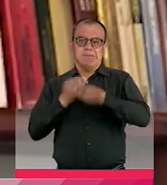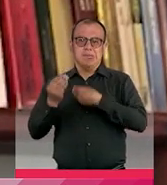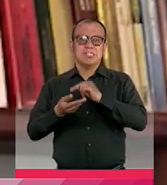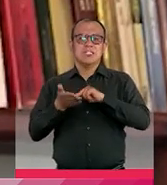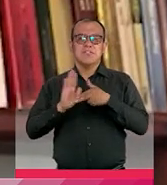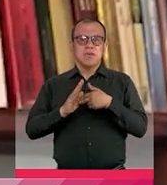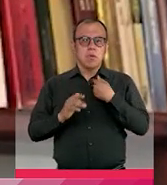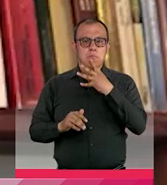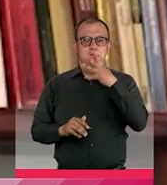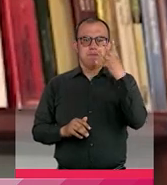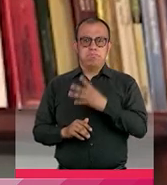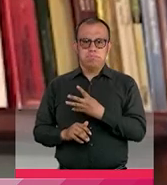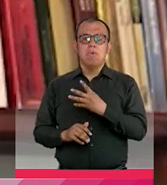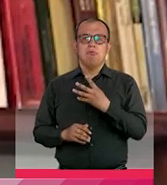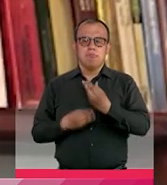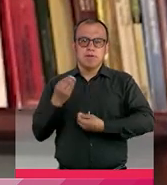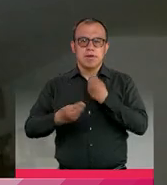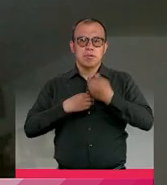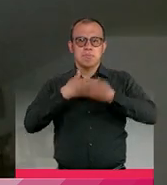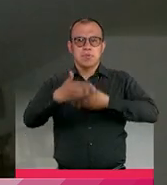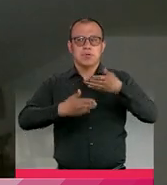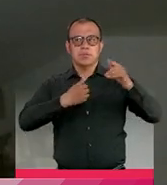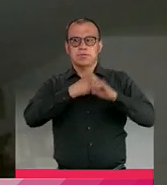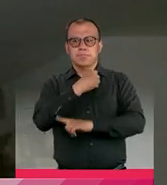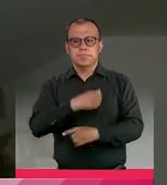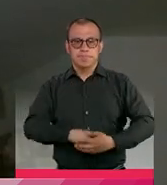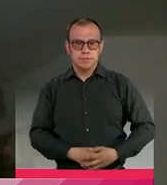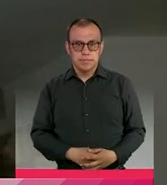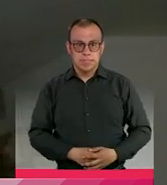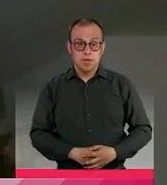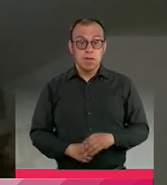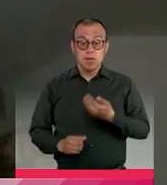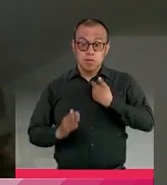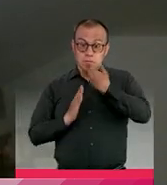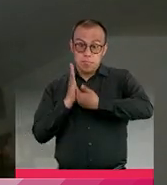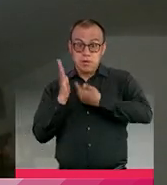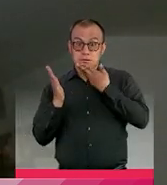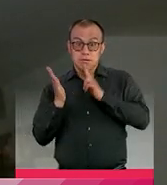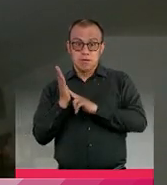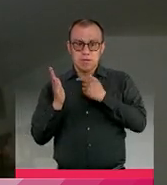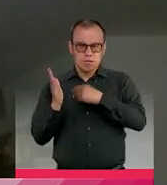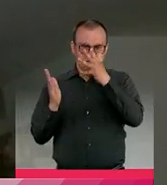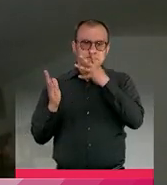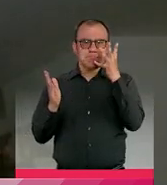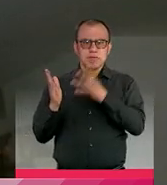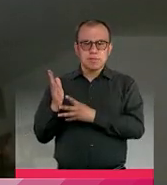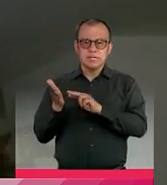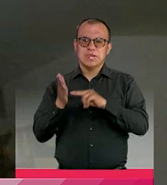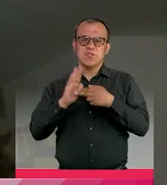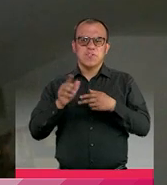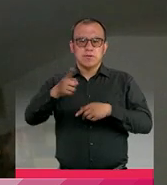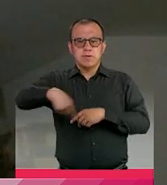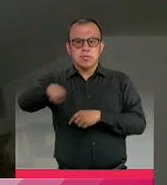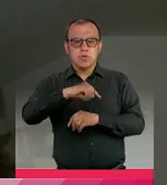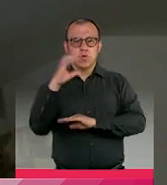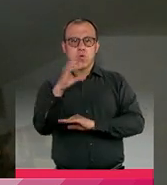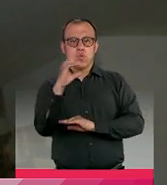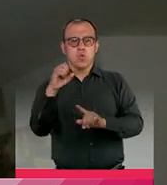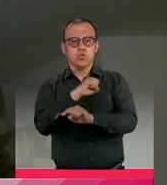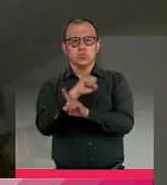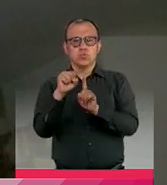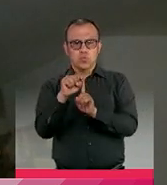desacato y sanciones el desacato una providencia judicial es un pésimo un mensaje a los colombianos